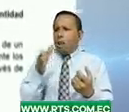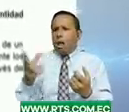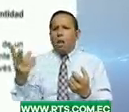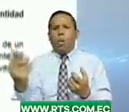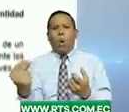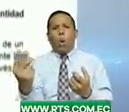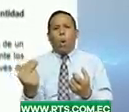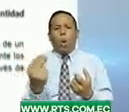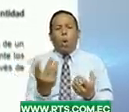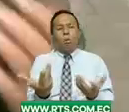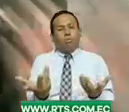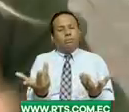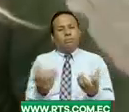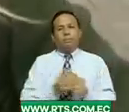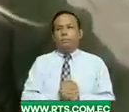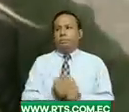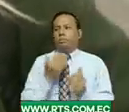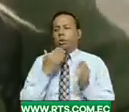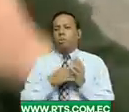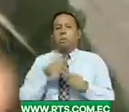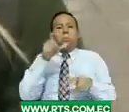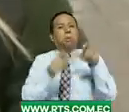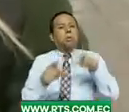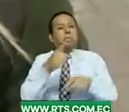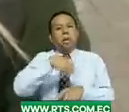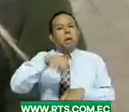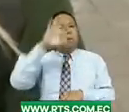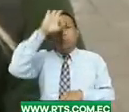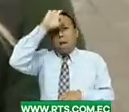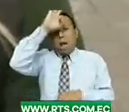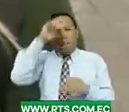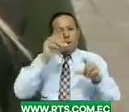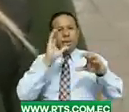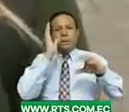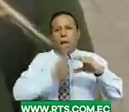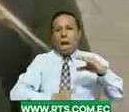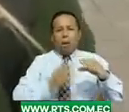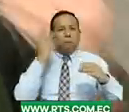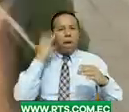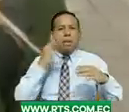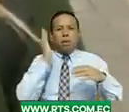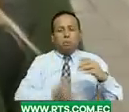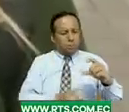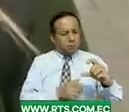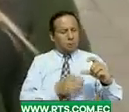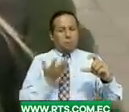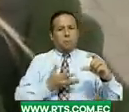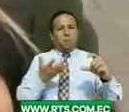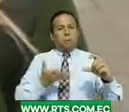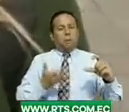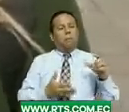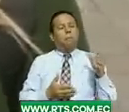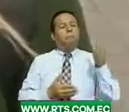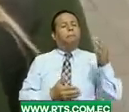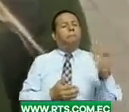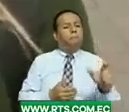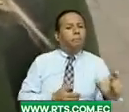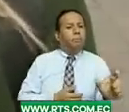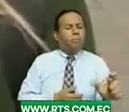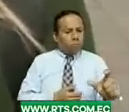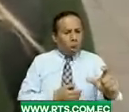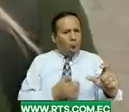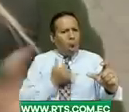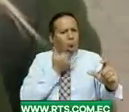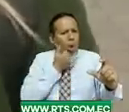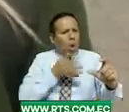cédula. Posterior, cuando van a hacer algún trámite, se dan cuenta que la cédula ya ha caducado, que está por caducar. Le recordamos que